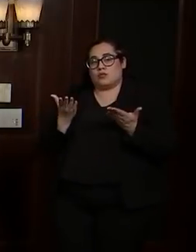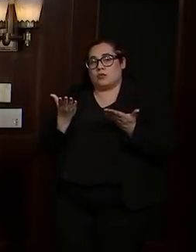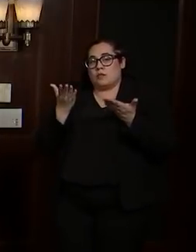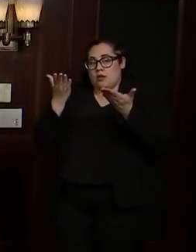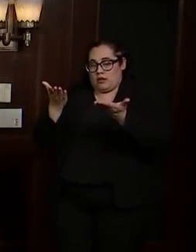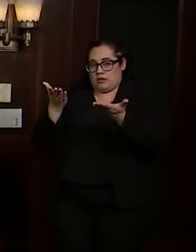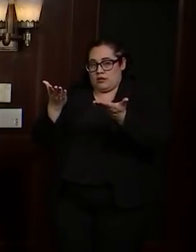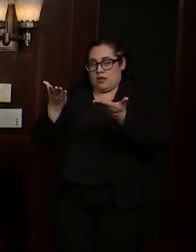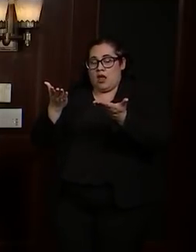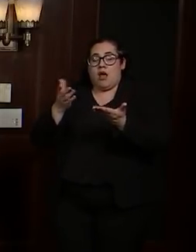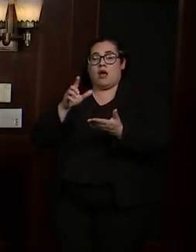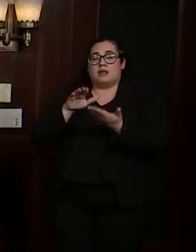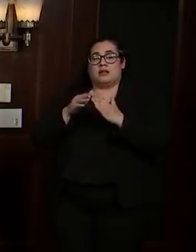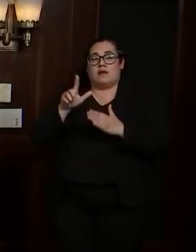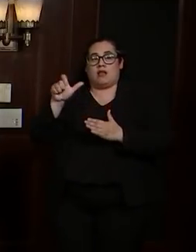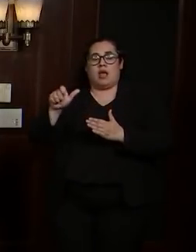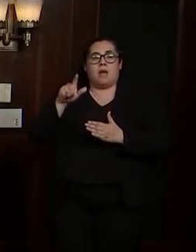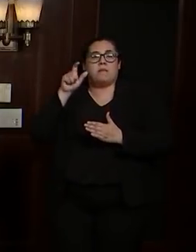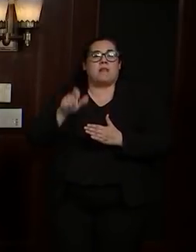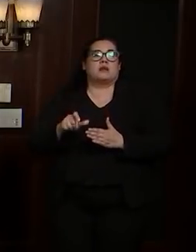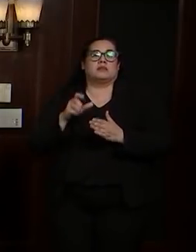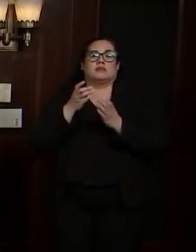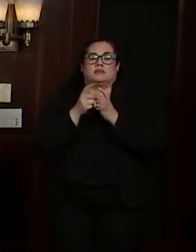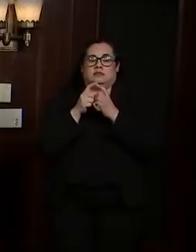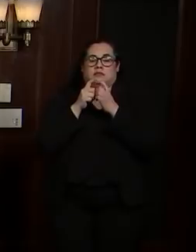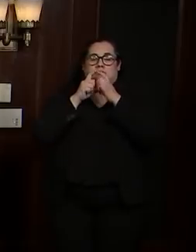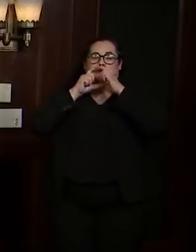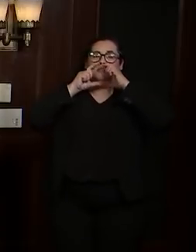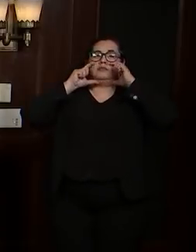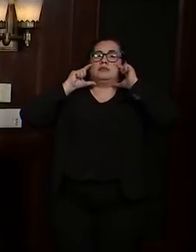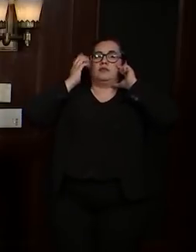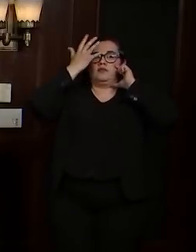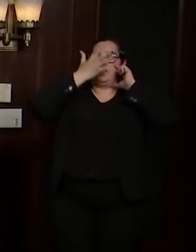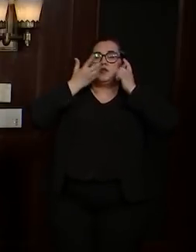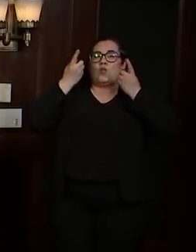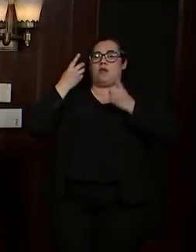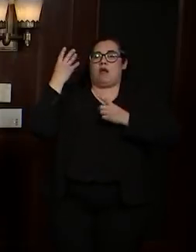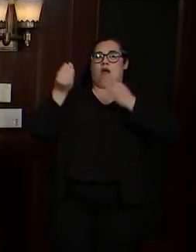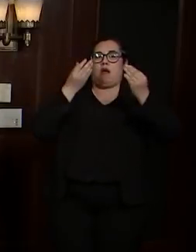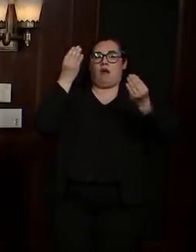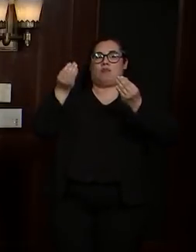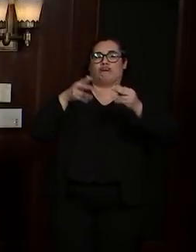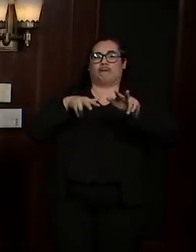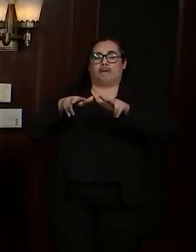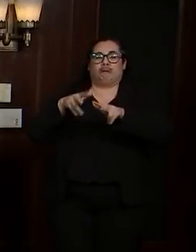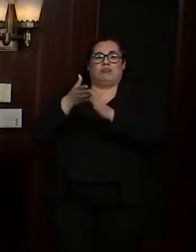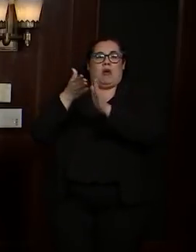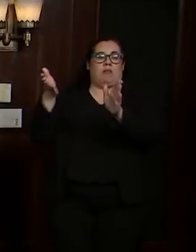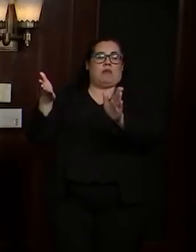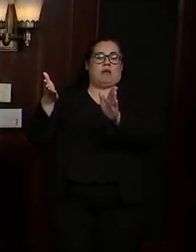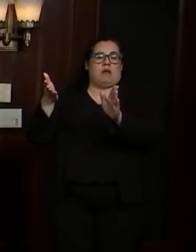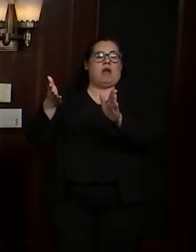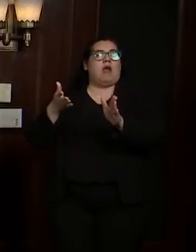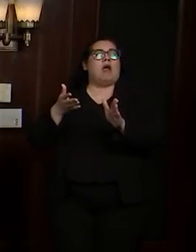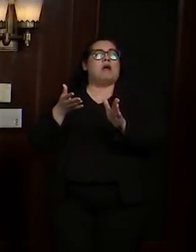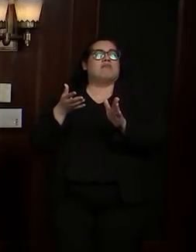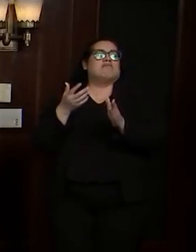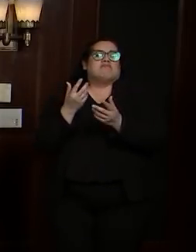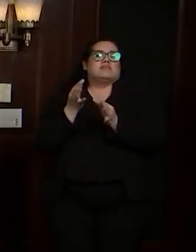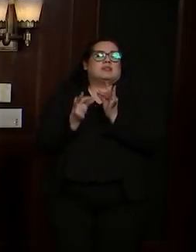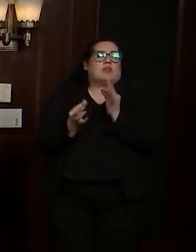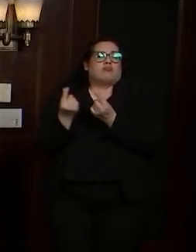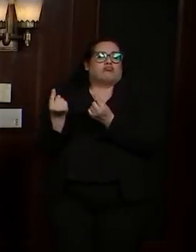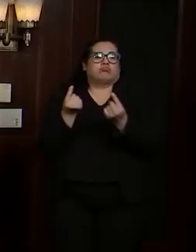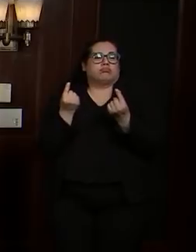recomendación de que Los Ángeles lleven coberturas faciales cuando salgan en público para hacer tareas